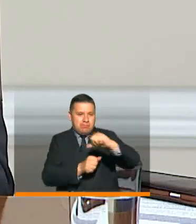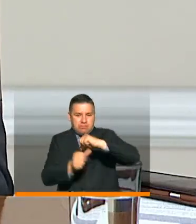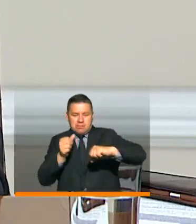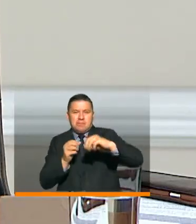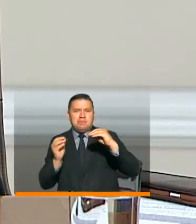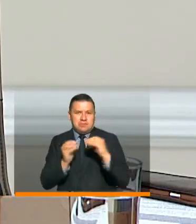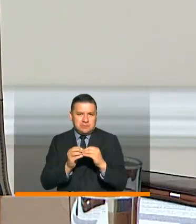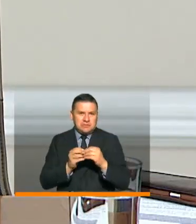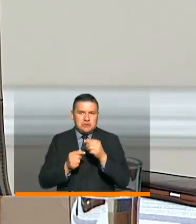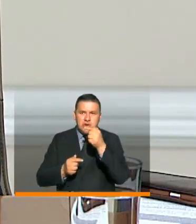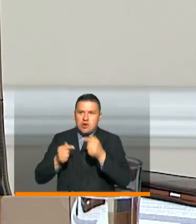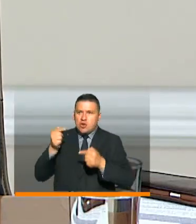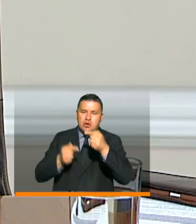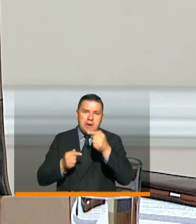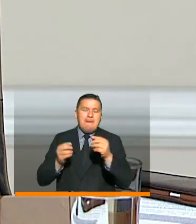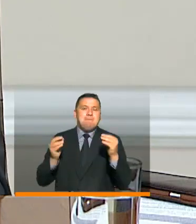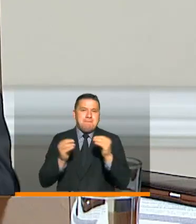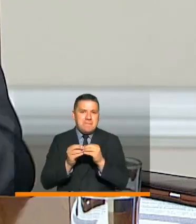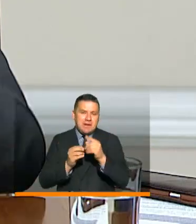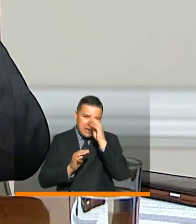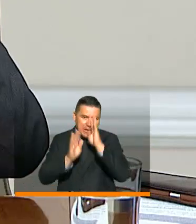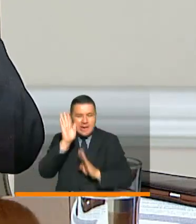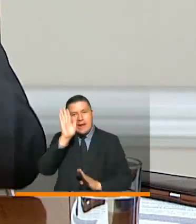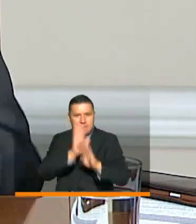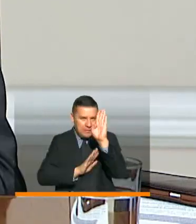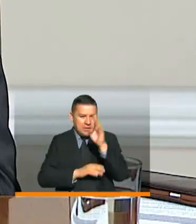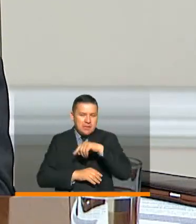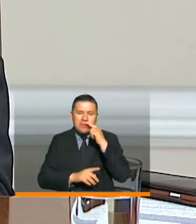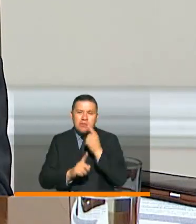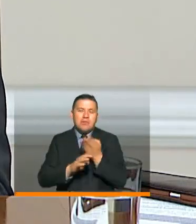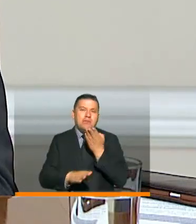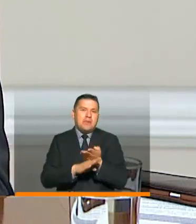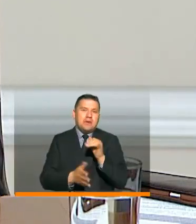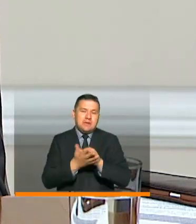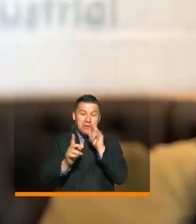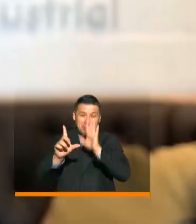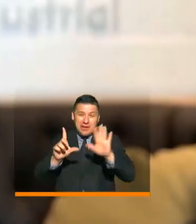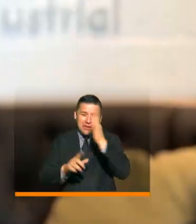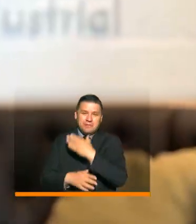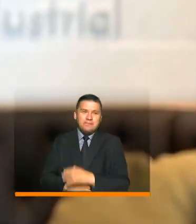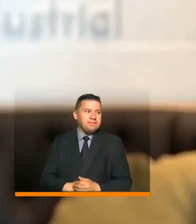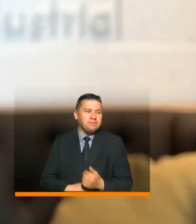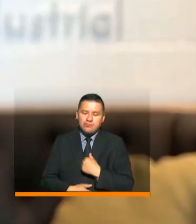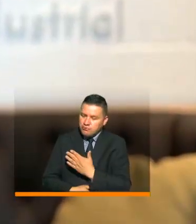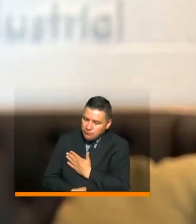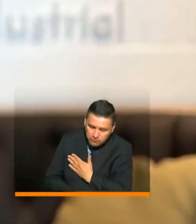productividad, más competitividad y más emprendimiento, como lo propone este video. Me